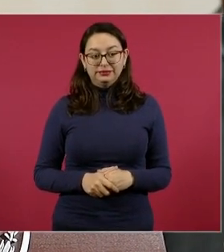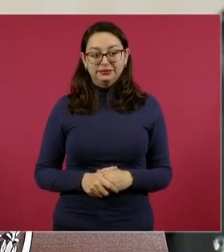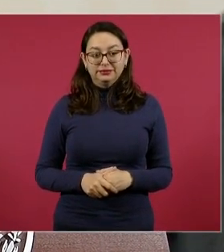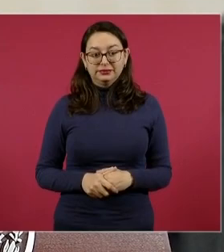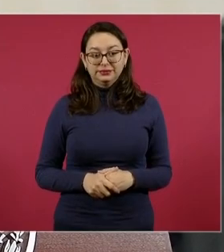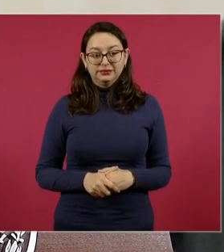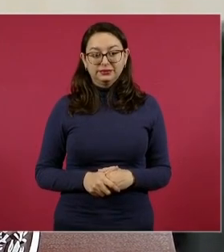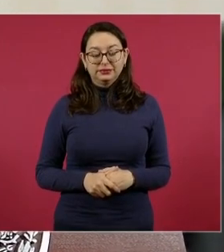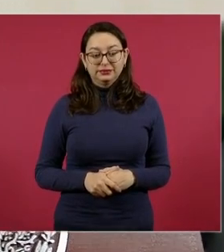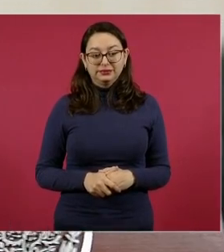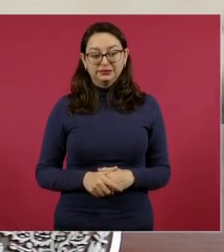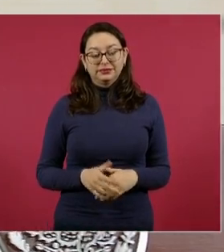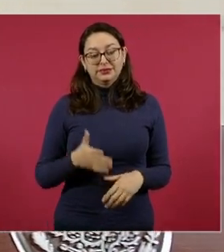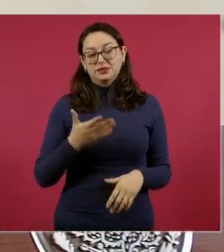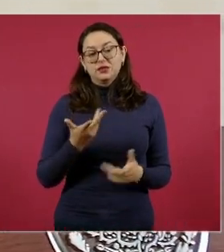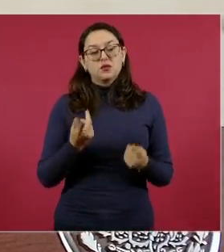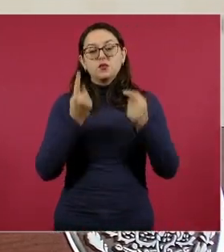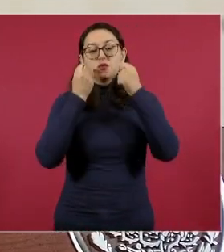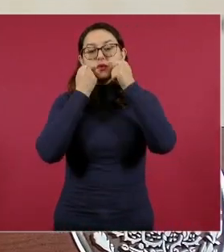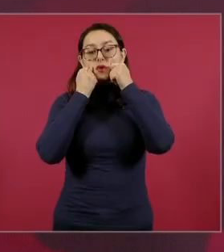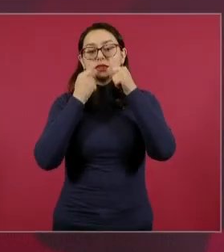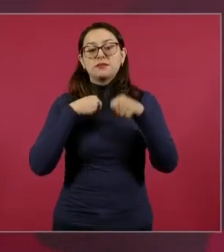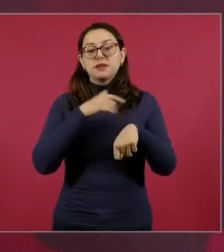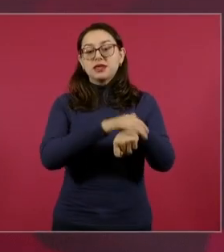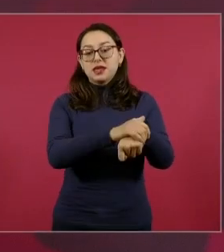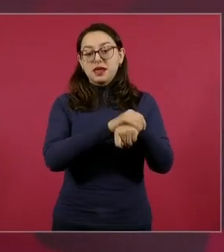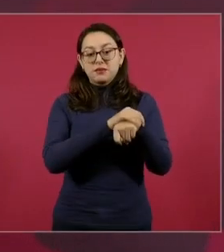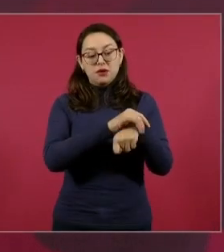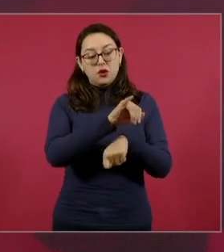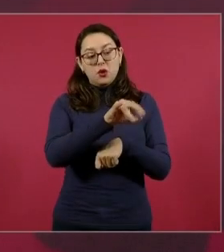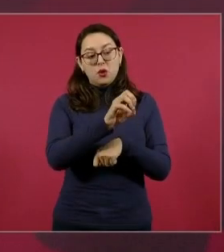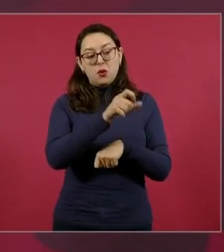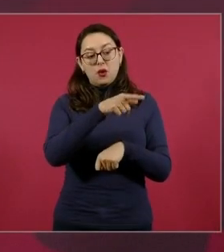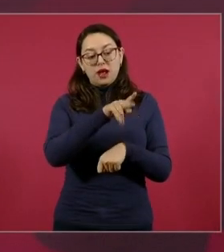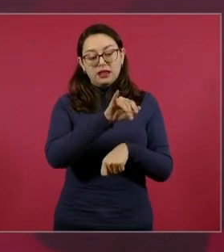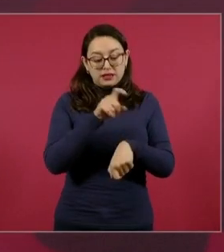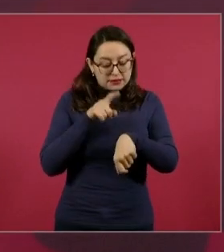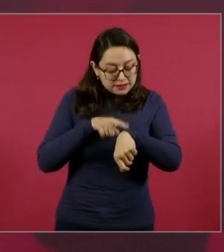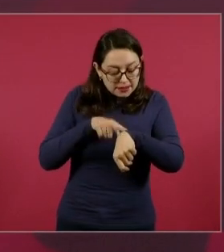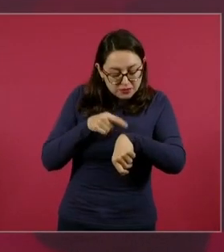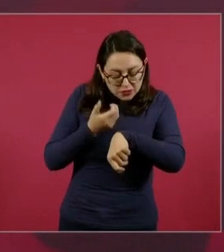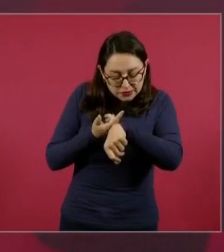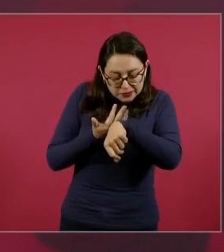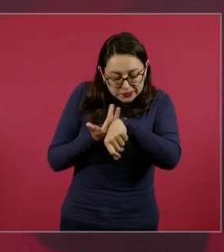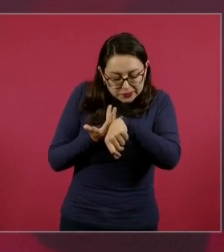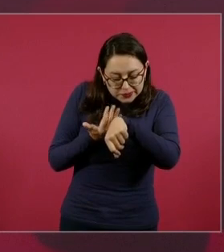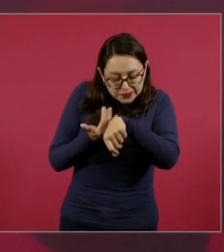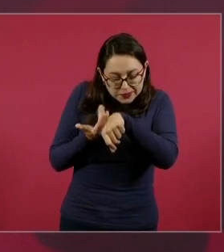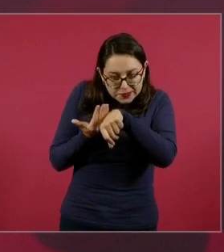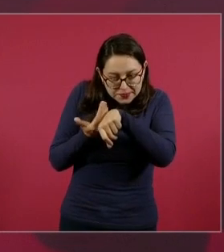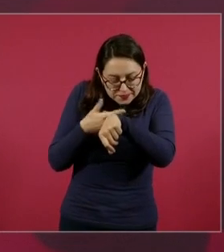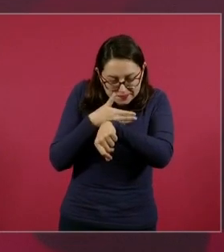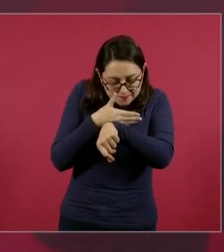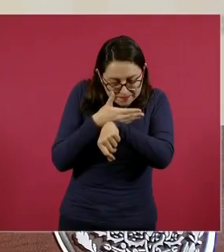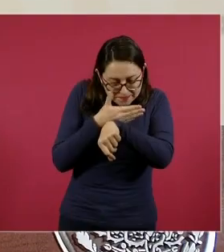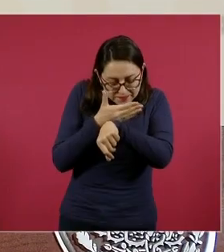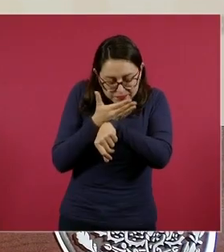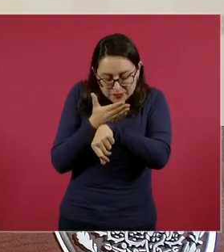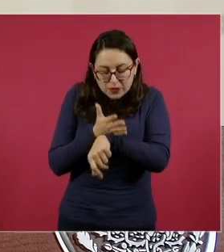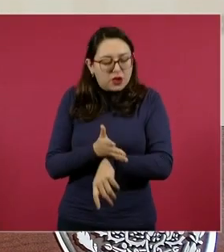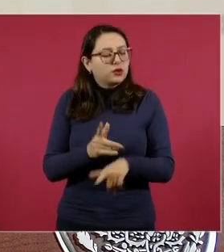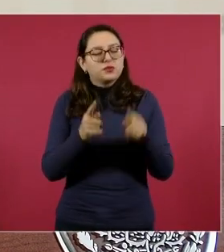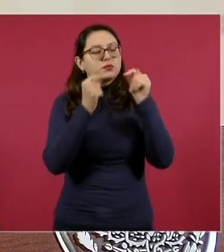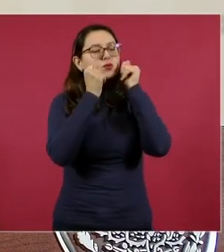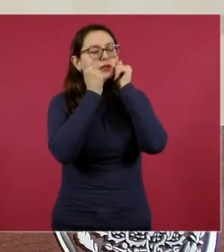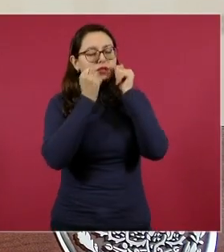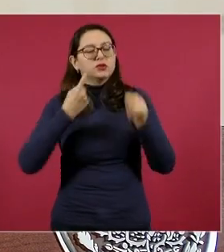Joaquín, nuestro amigo, este, nos tome el tiempo que se hizo mucho, el tren tardó mucho en